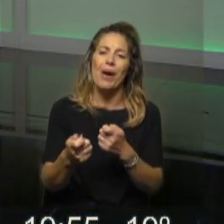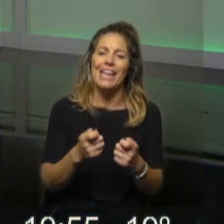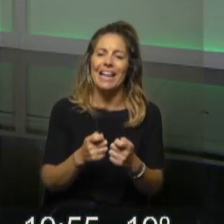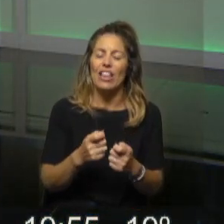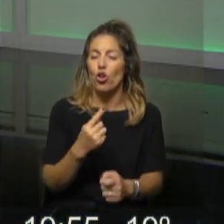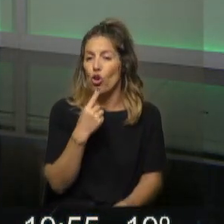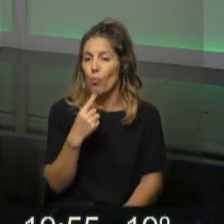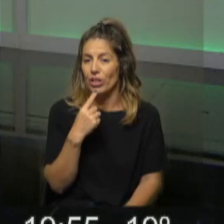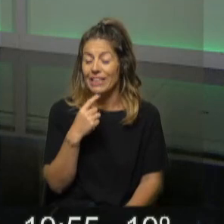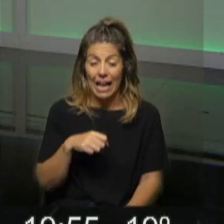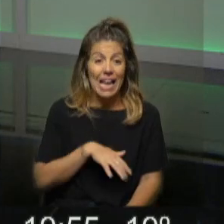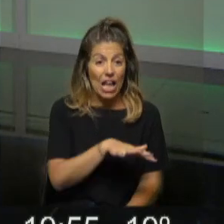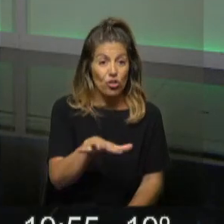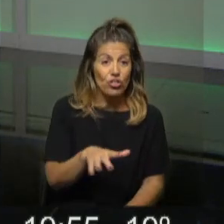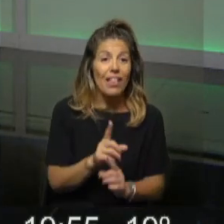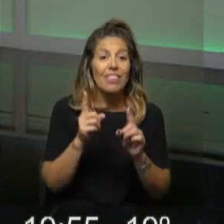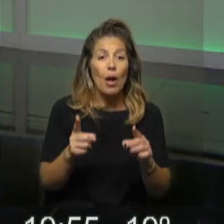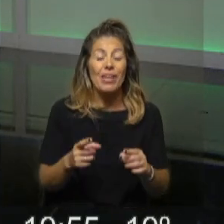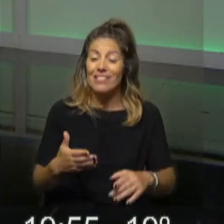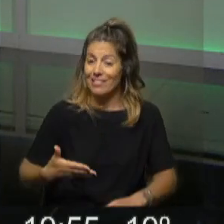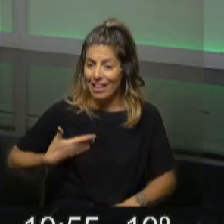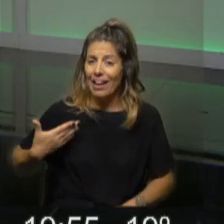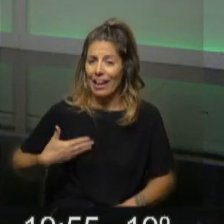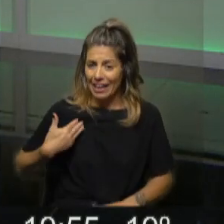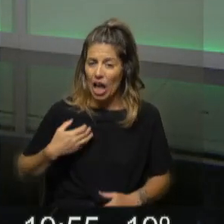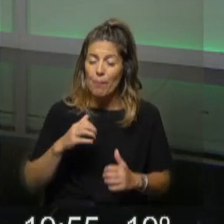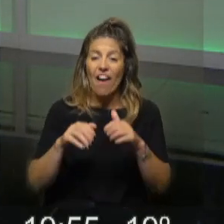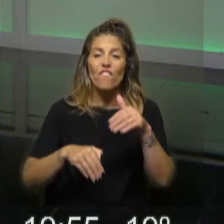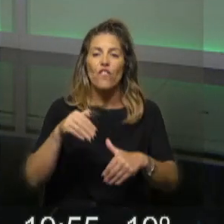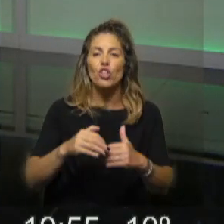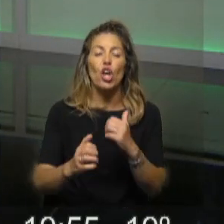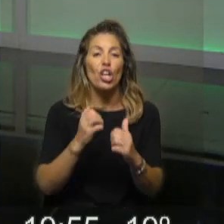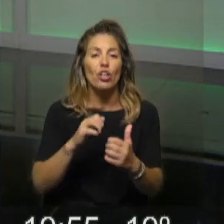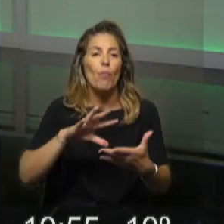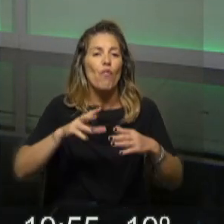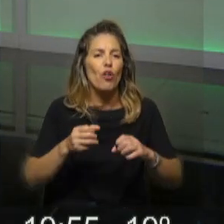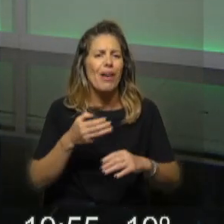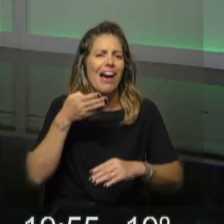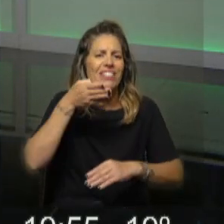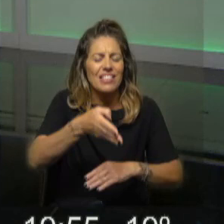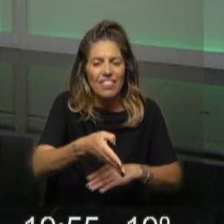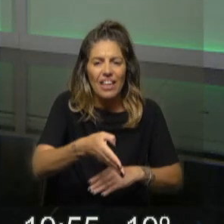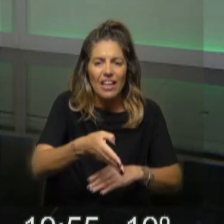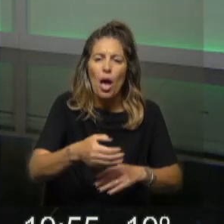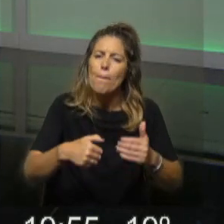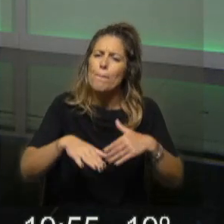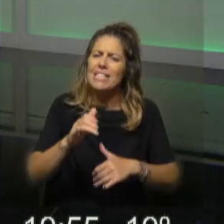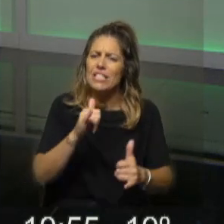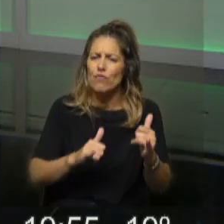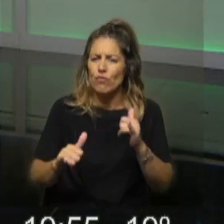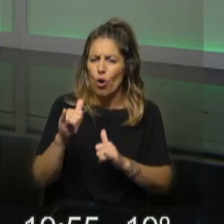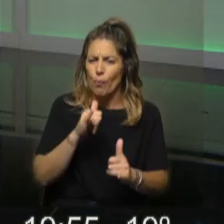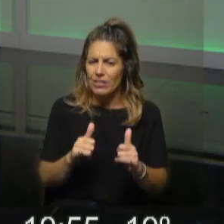esferas políticas. Desde la sociedad civil se reclama el voto electrónico como forma de acceder a mayor